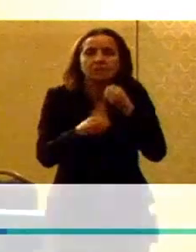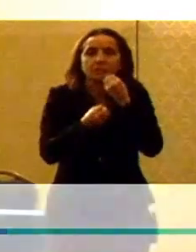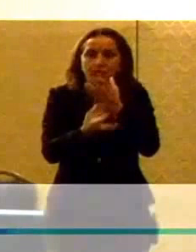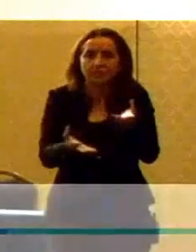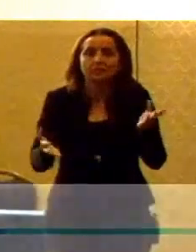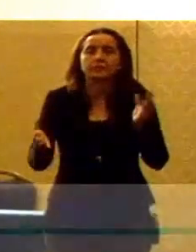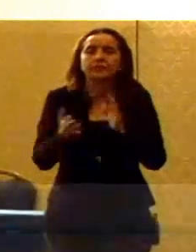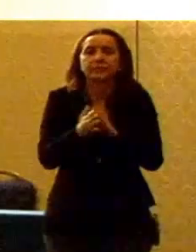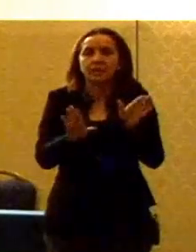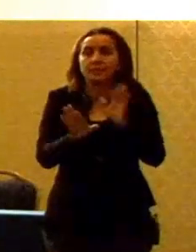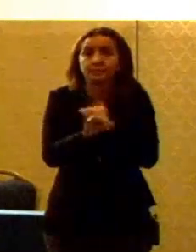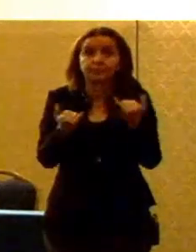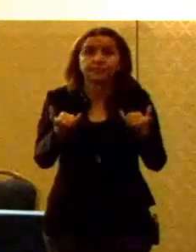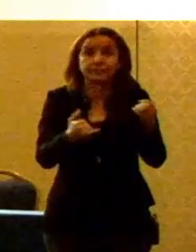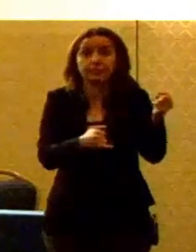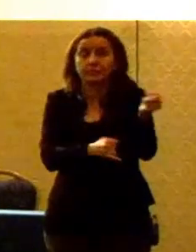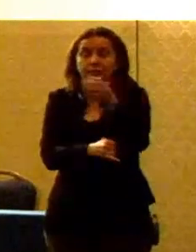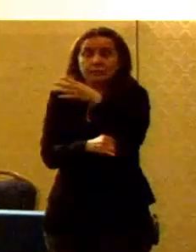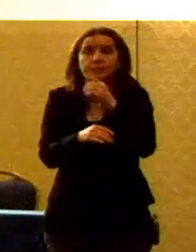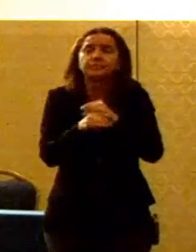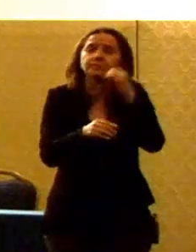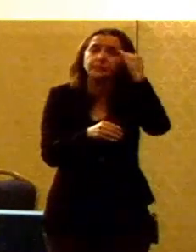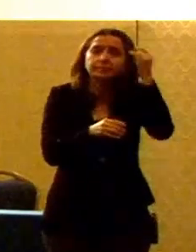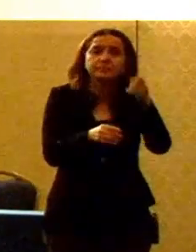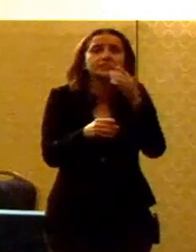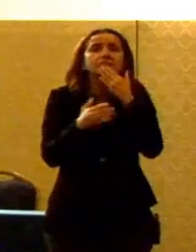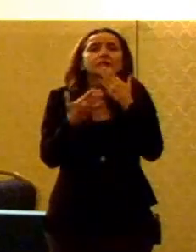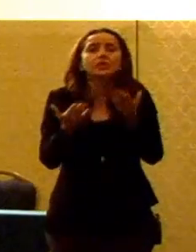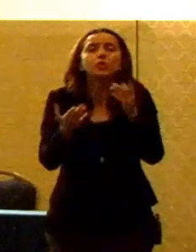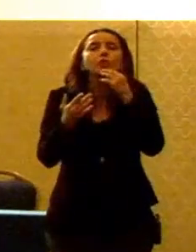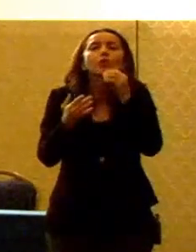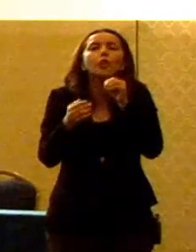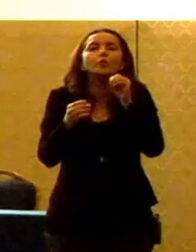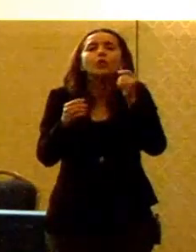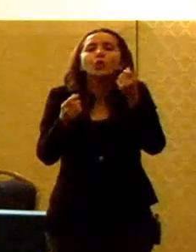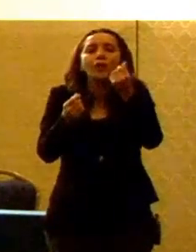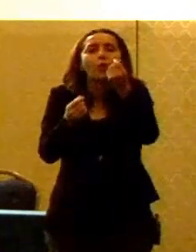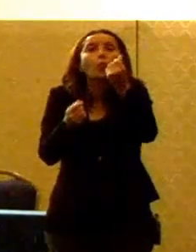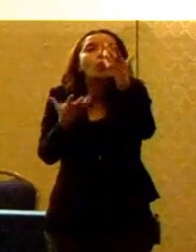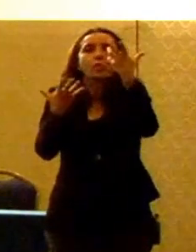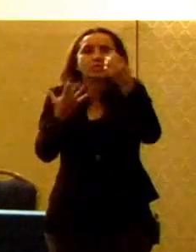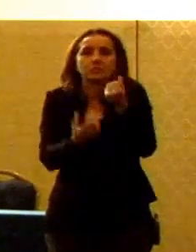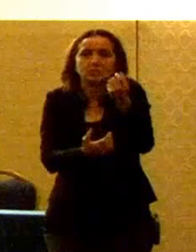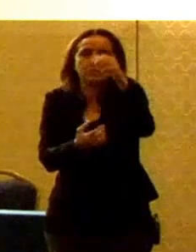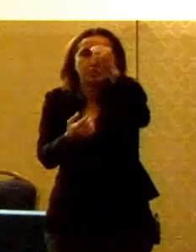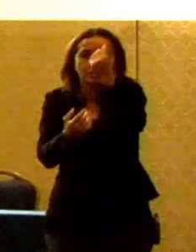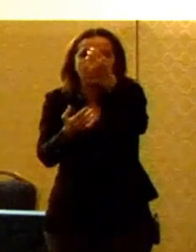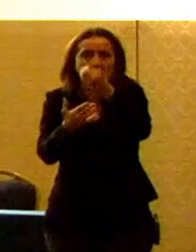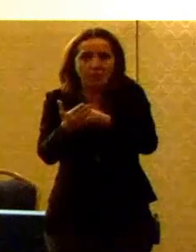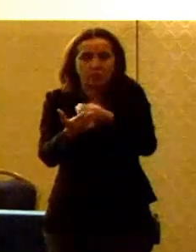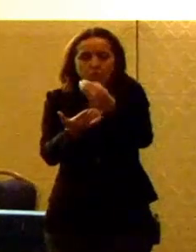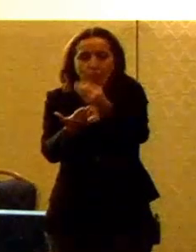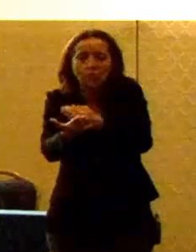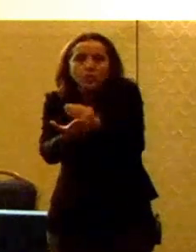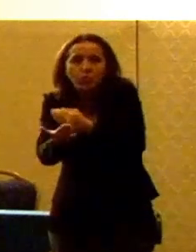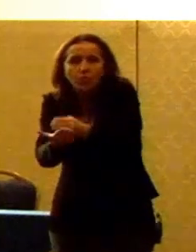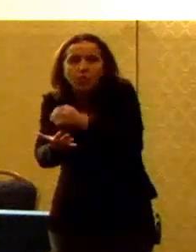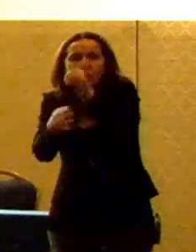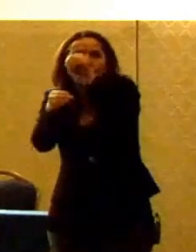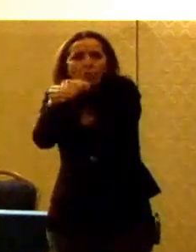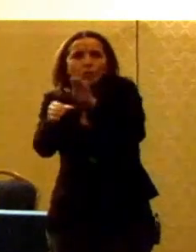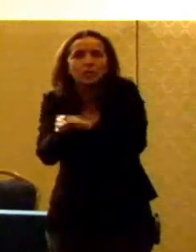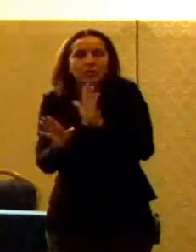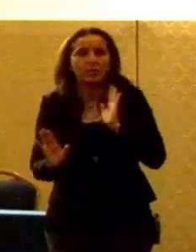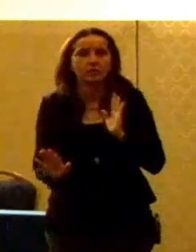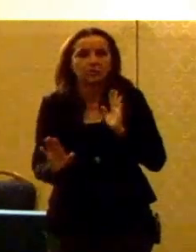más preámbulo. La idea es básicamente tratar de medir las inversiones o los costos evitados en un par de